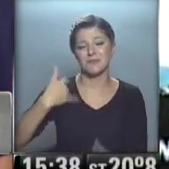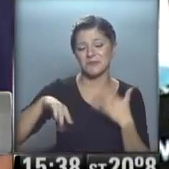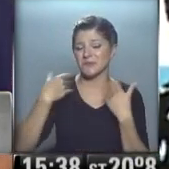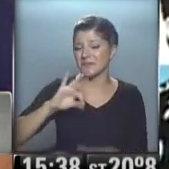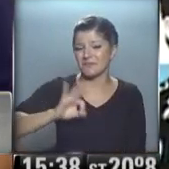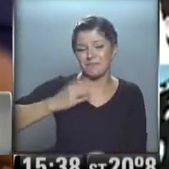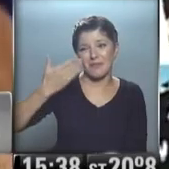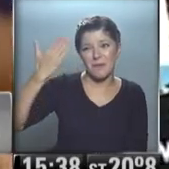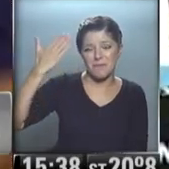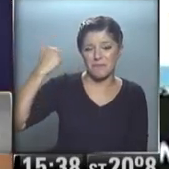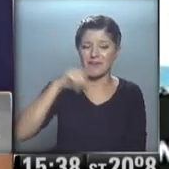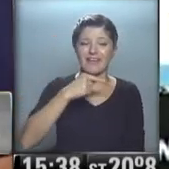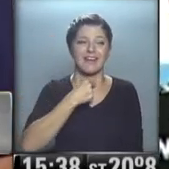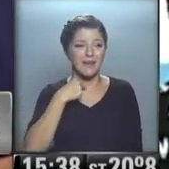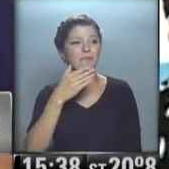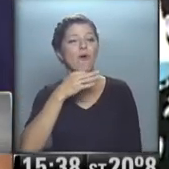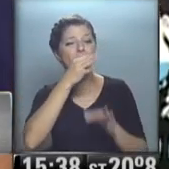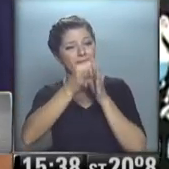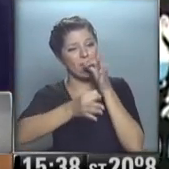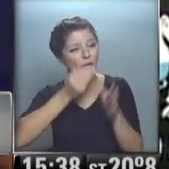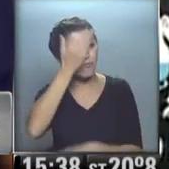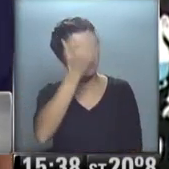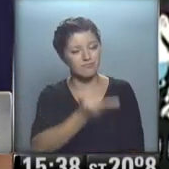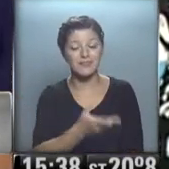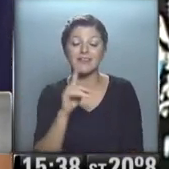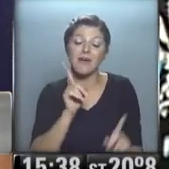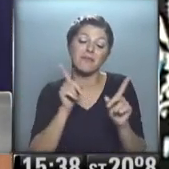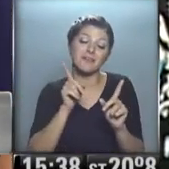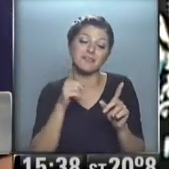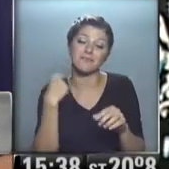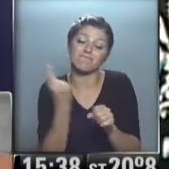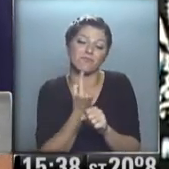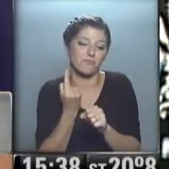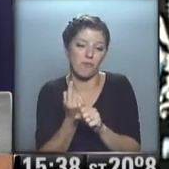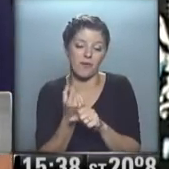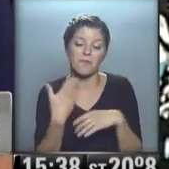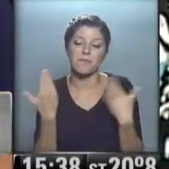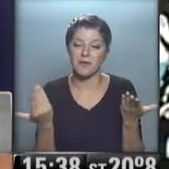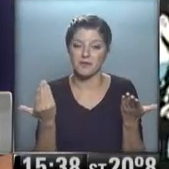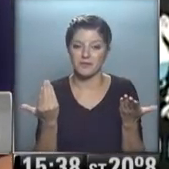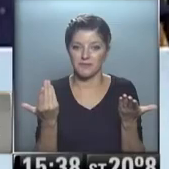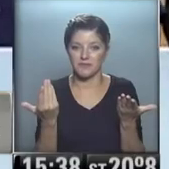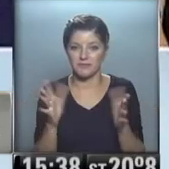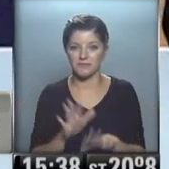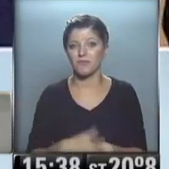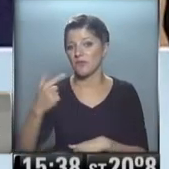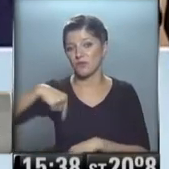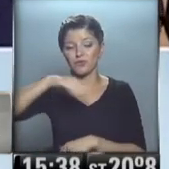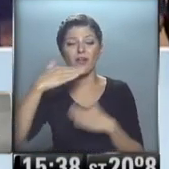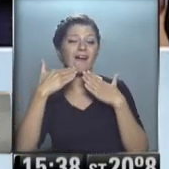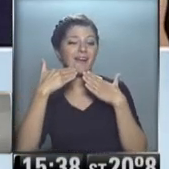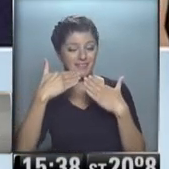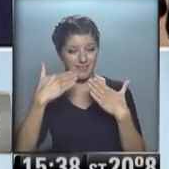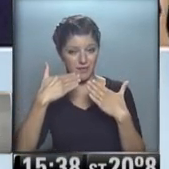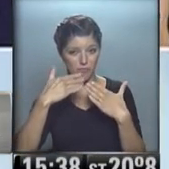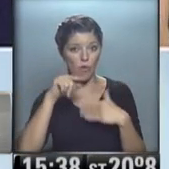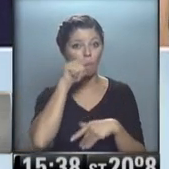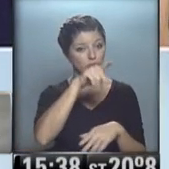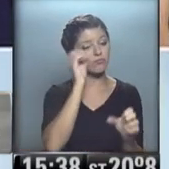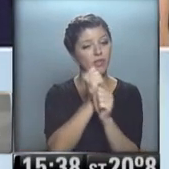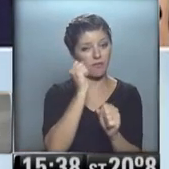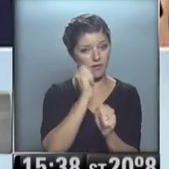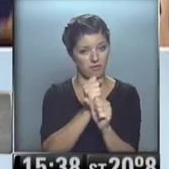queremos hablar. Y a veces las circunstancias no se pueden, pero de todas maneras, estamos agradecidos por todo lo que